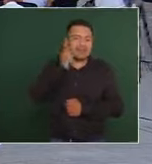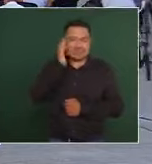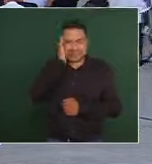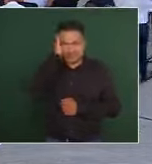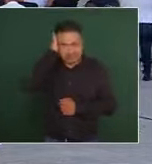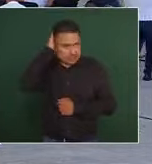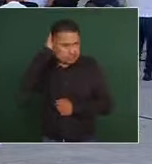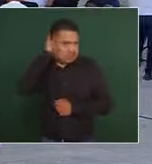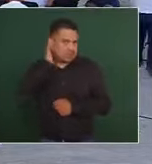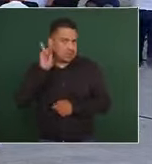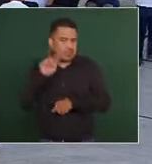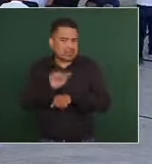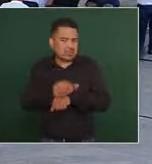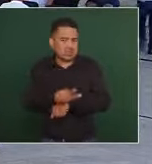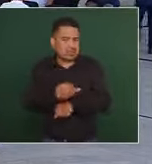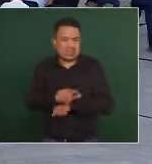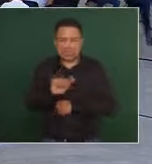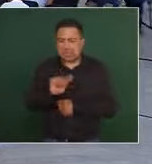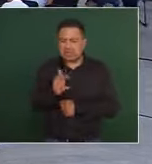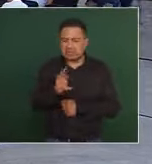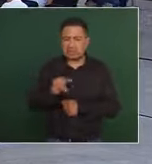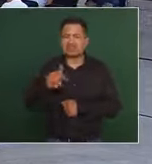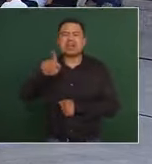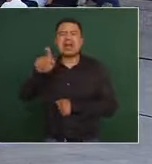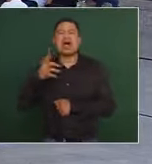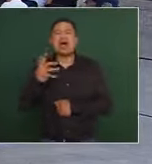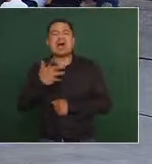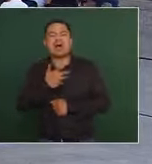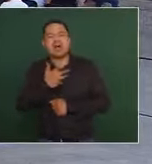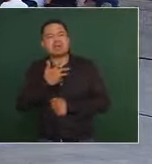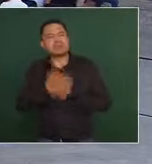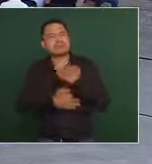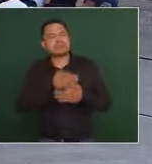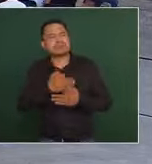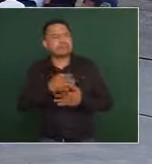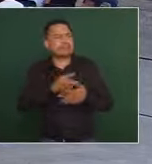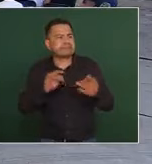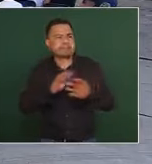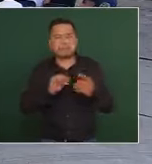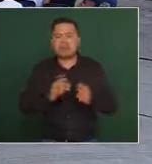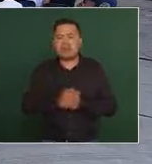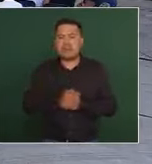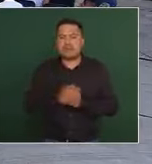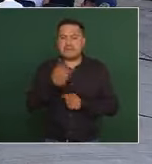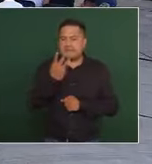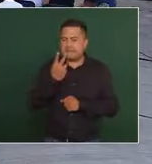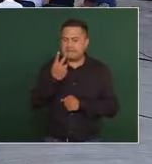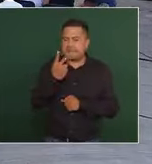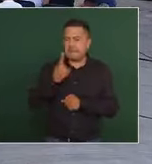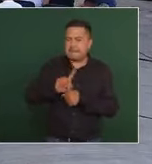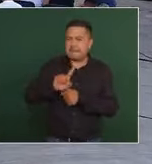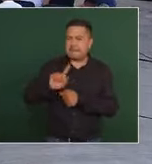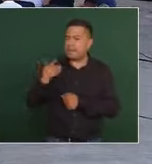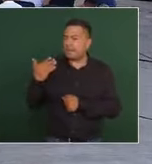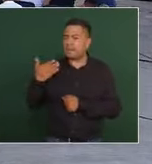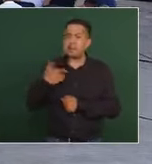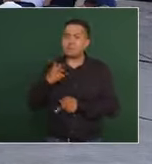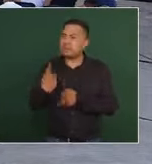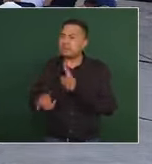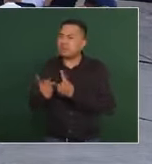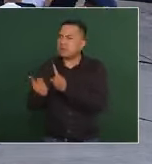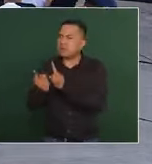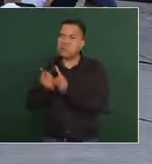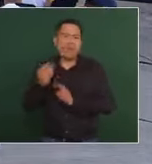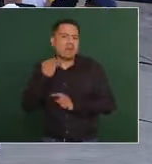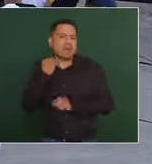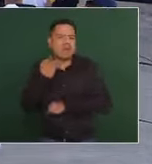caso Ayotzinapa, que se ha habido pues declaraciones allá y acá a este lado. Hace 2-3 días hablé con el abogado de